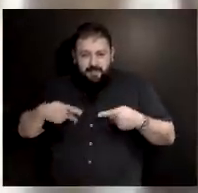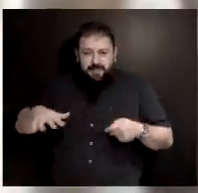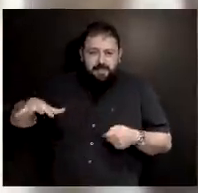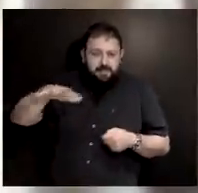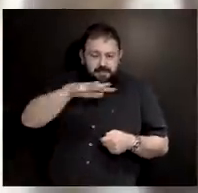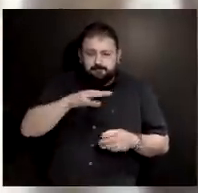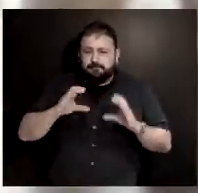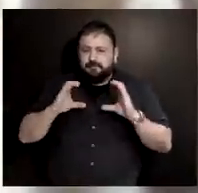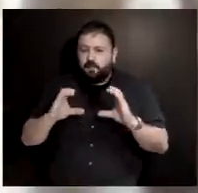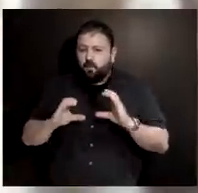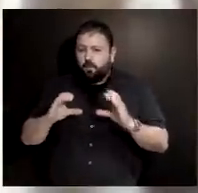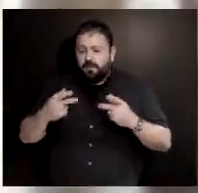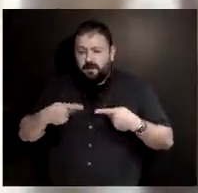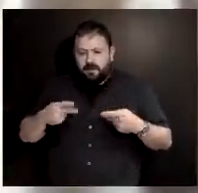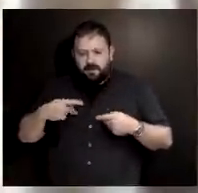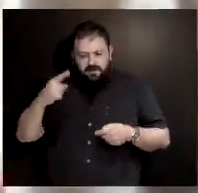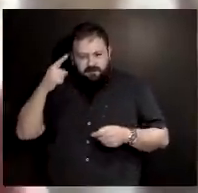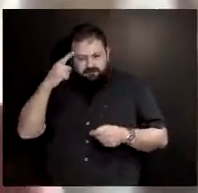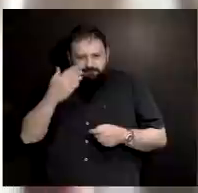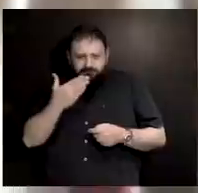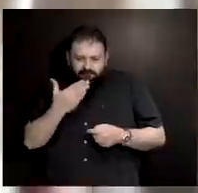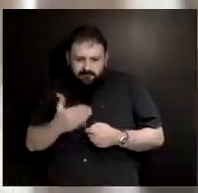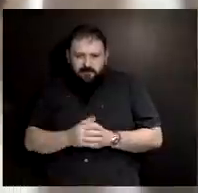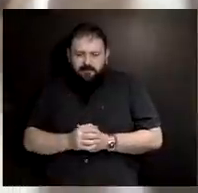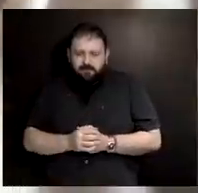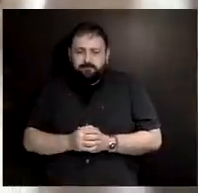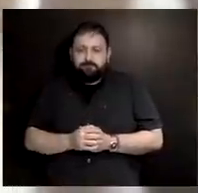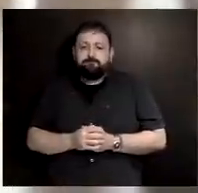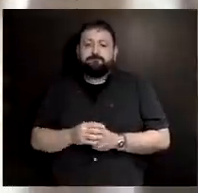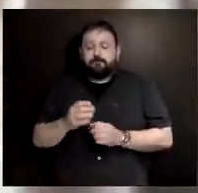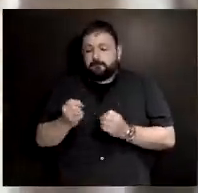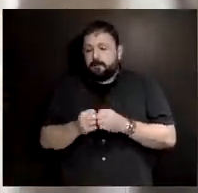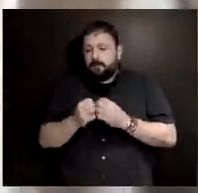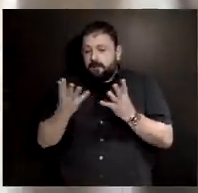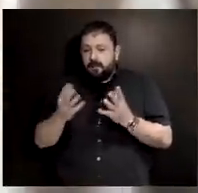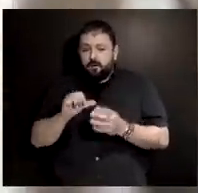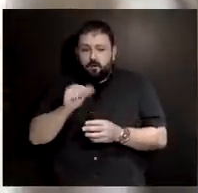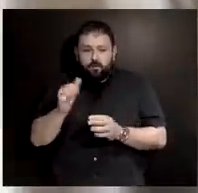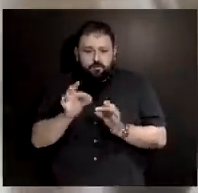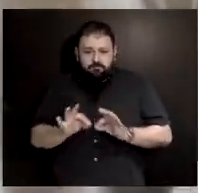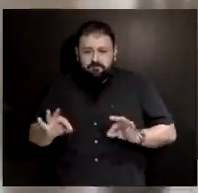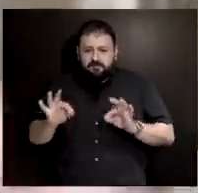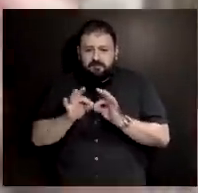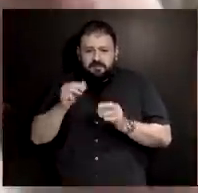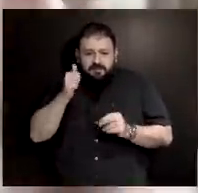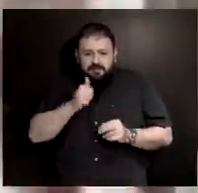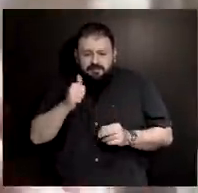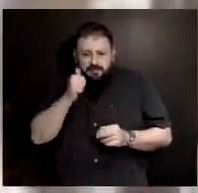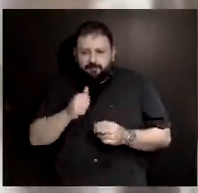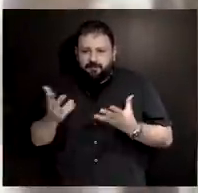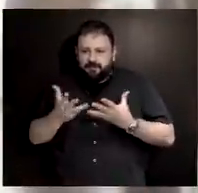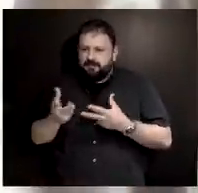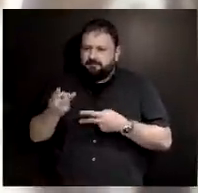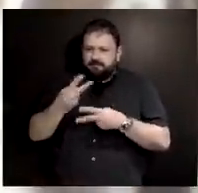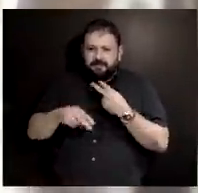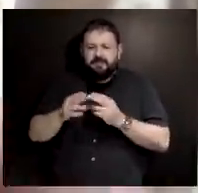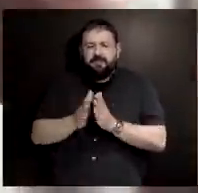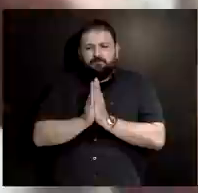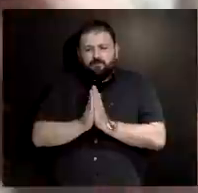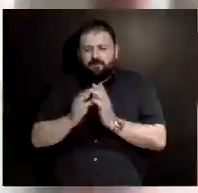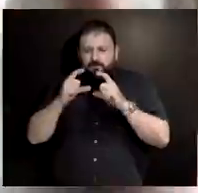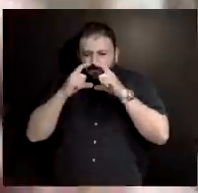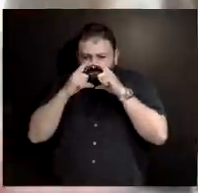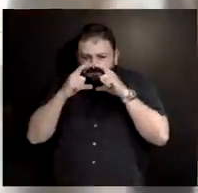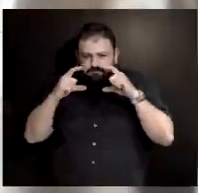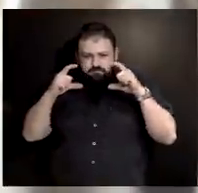actitud. Y algo muy importante, por supuesto, que reforzaremos, pues es venir con sus máscaras adecuadas,